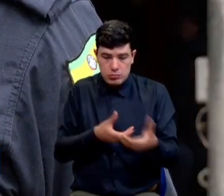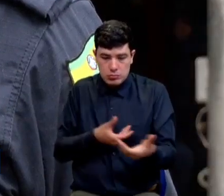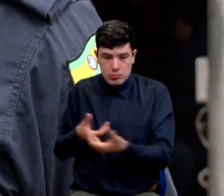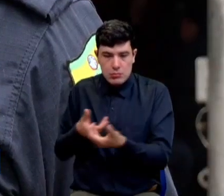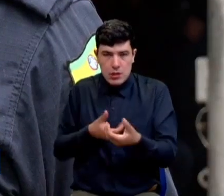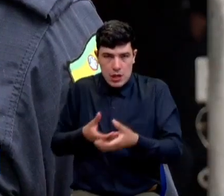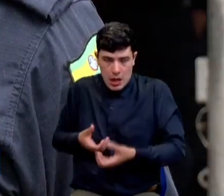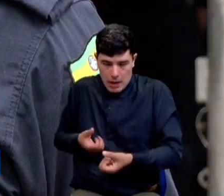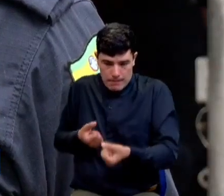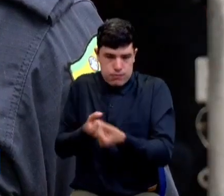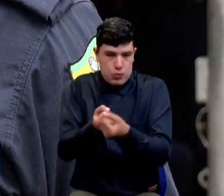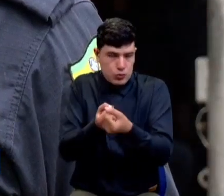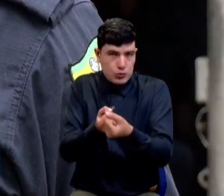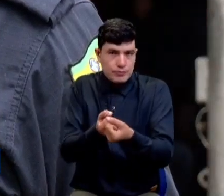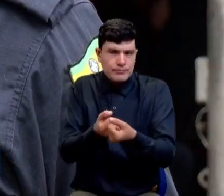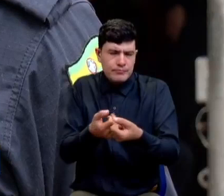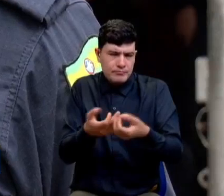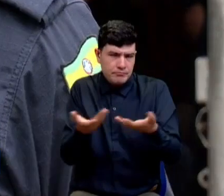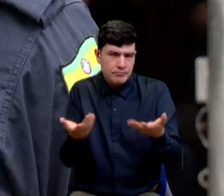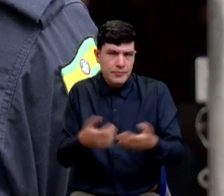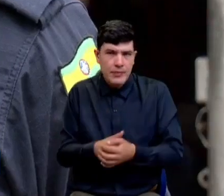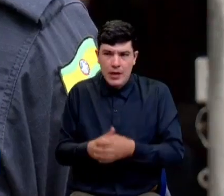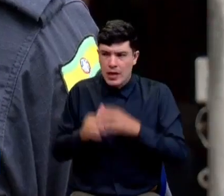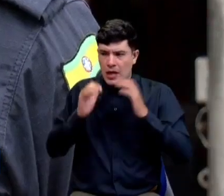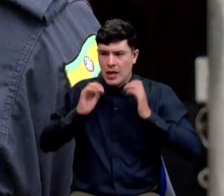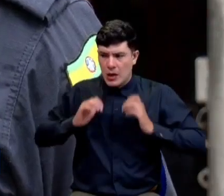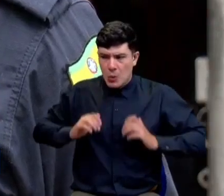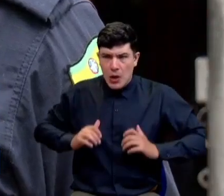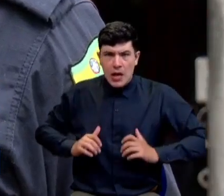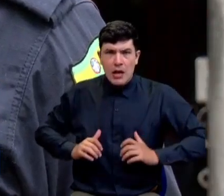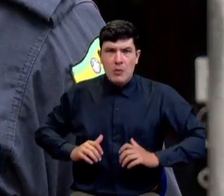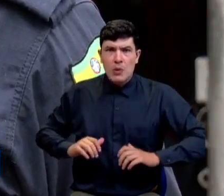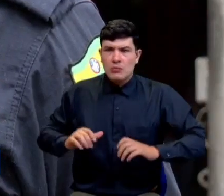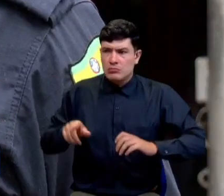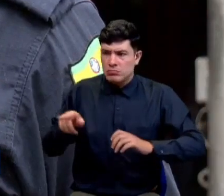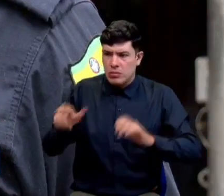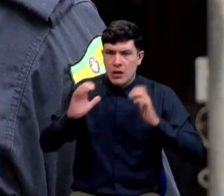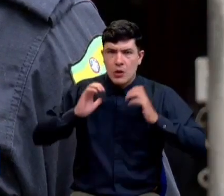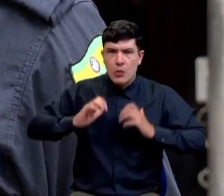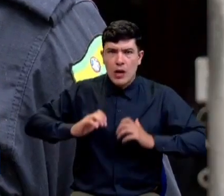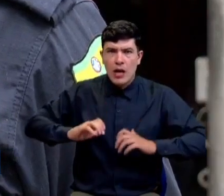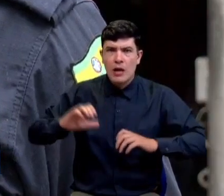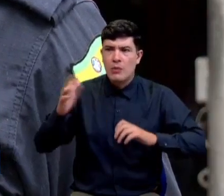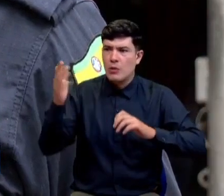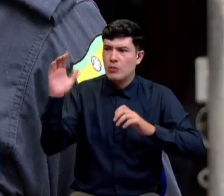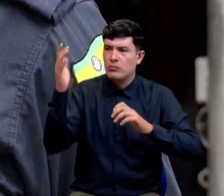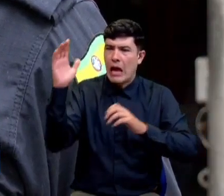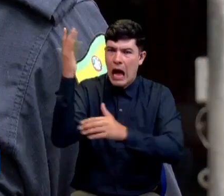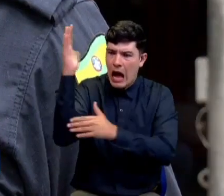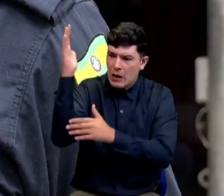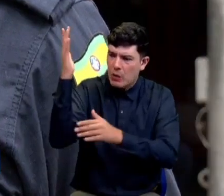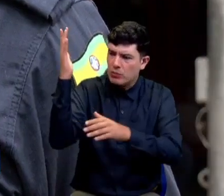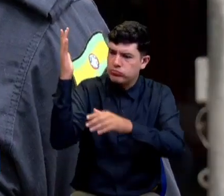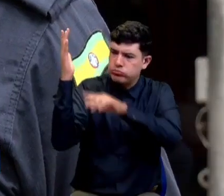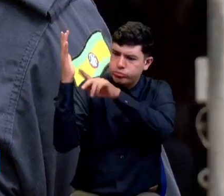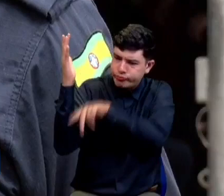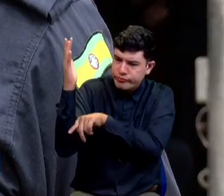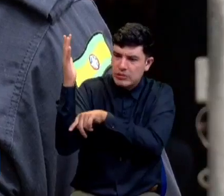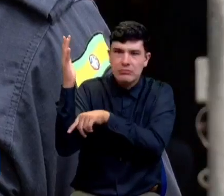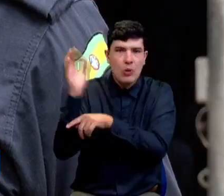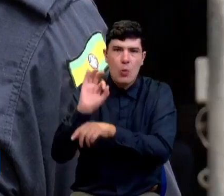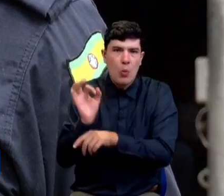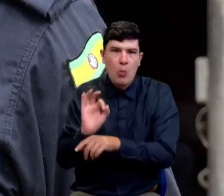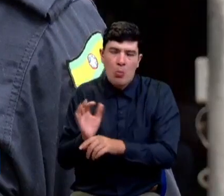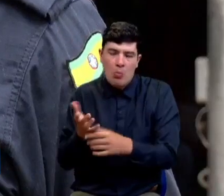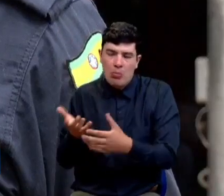cuerpo no estaba atrapado por ningún árbol, igual se les colaboró para hacer la extracción hasta la vía principal, donde